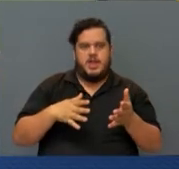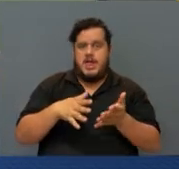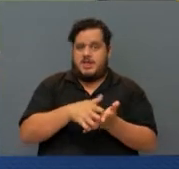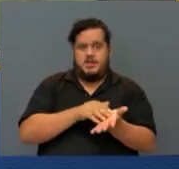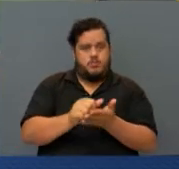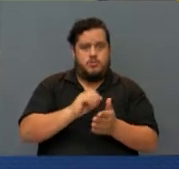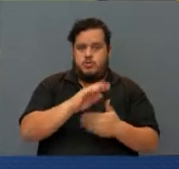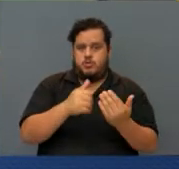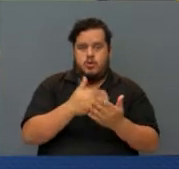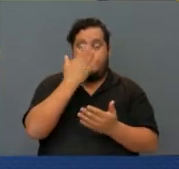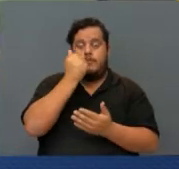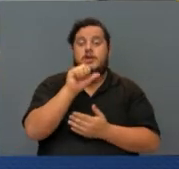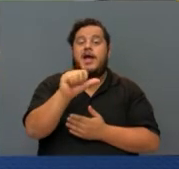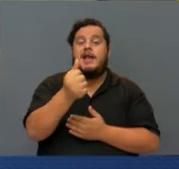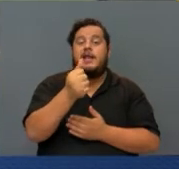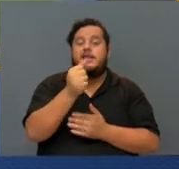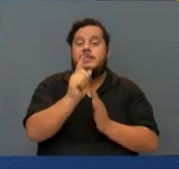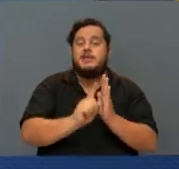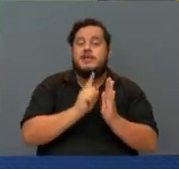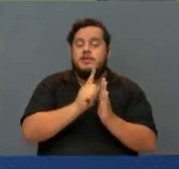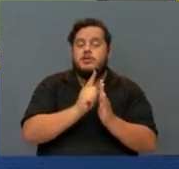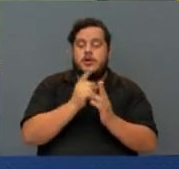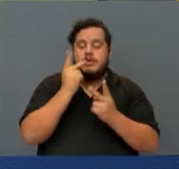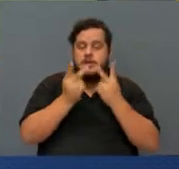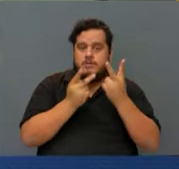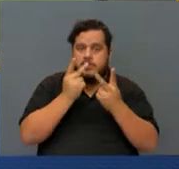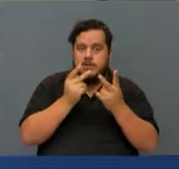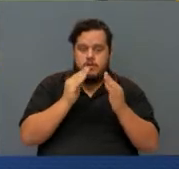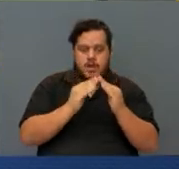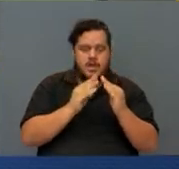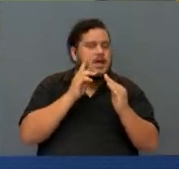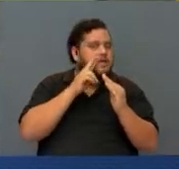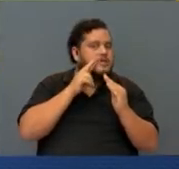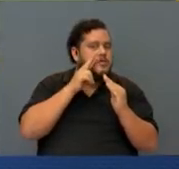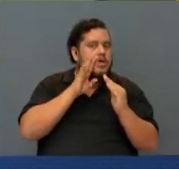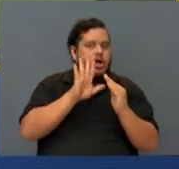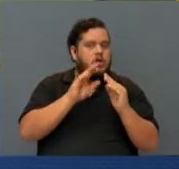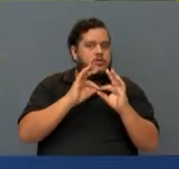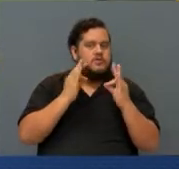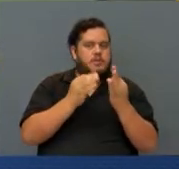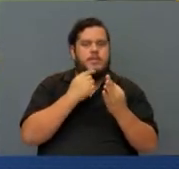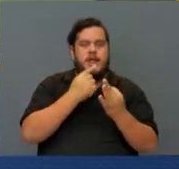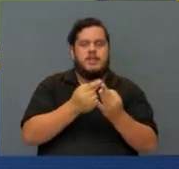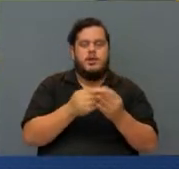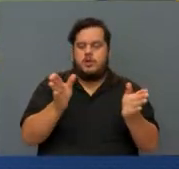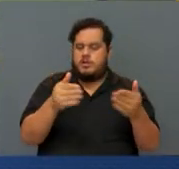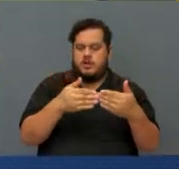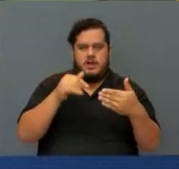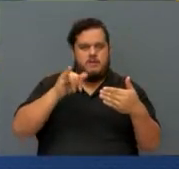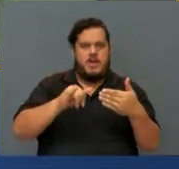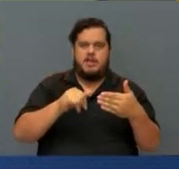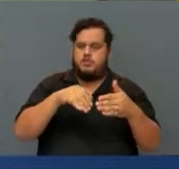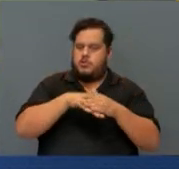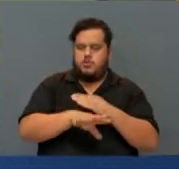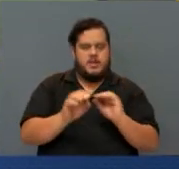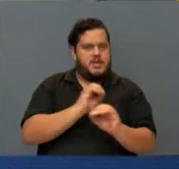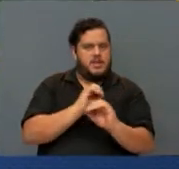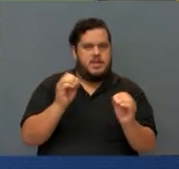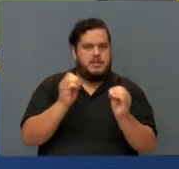porque las diez horas de visitación en casa rosada su familia dijo se cierra esto y no entra nadie más